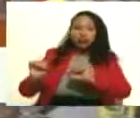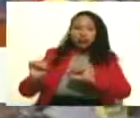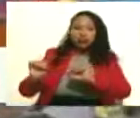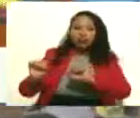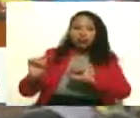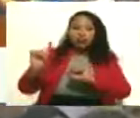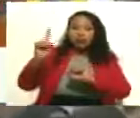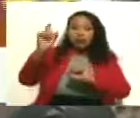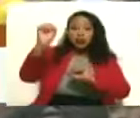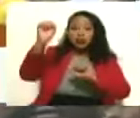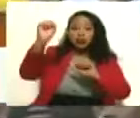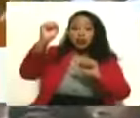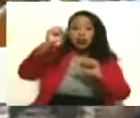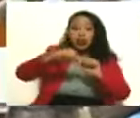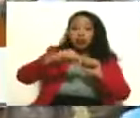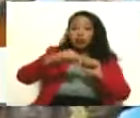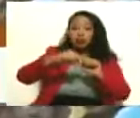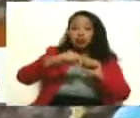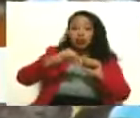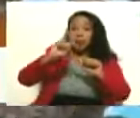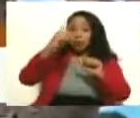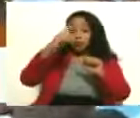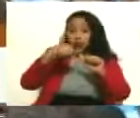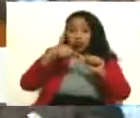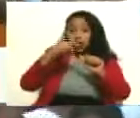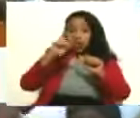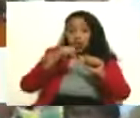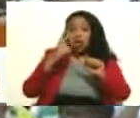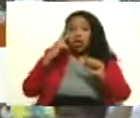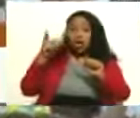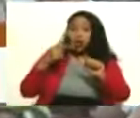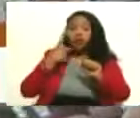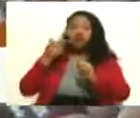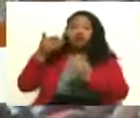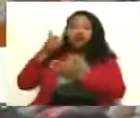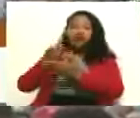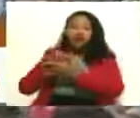primer sí, rechazamos, no tiene nada que ver, que eso murió, está muerto y enterrado.